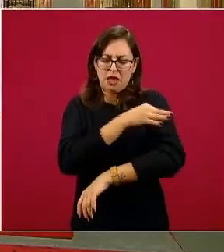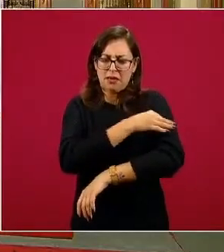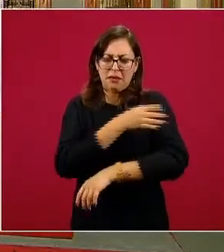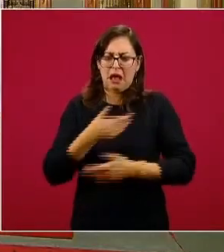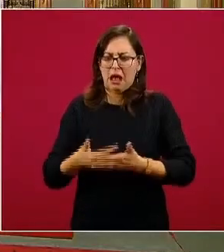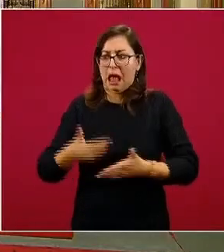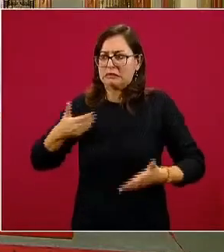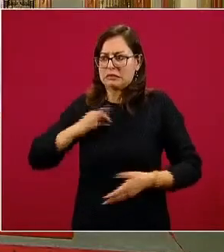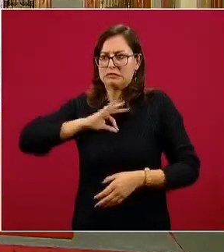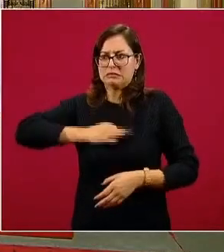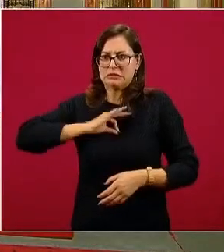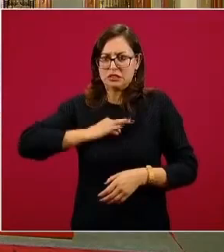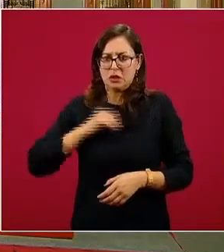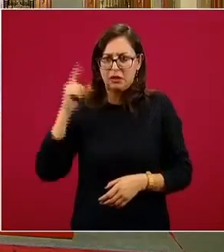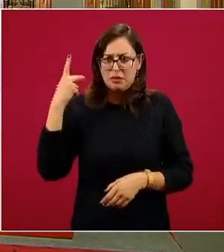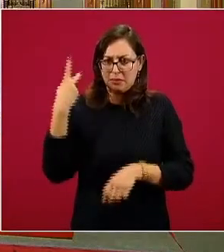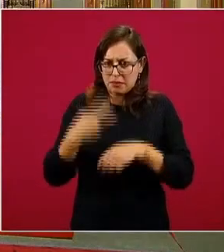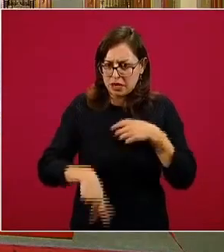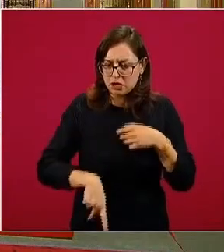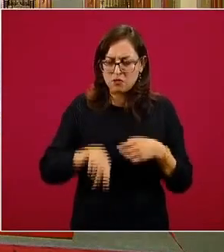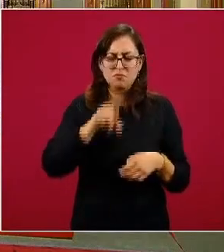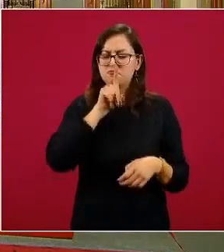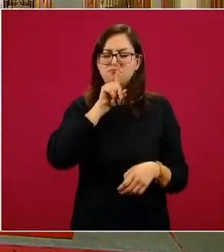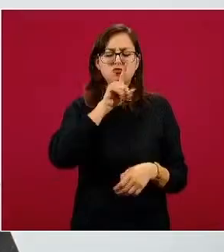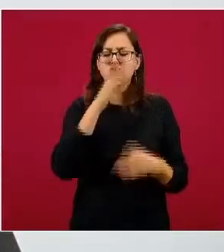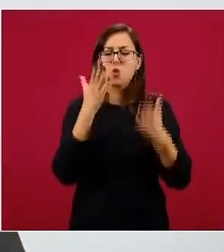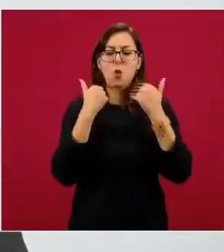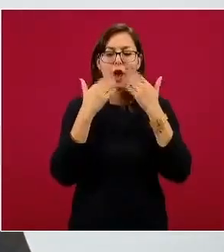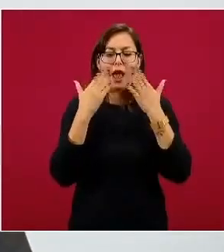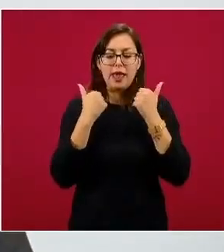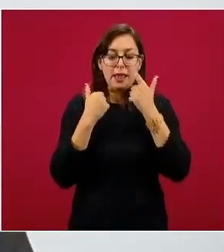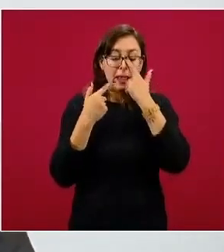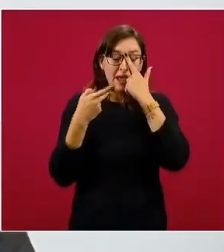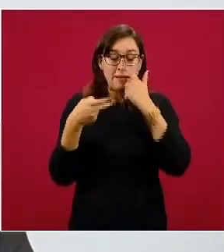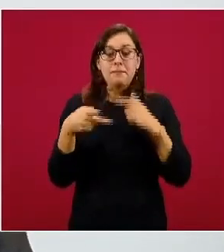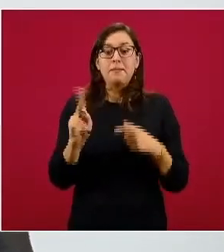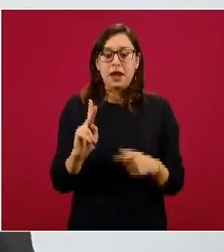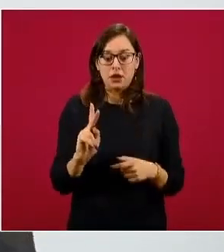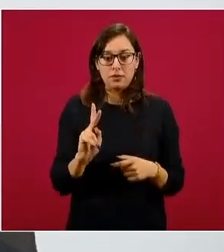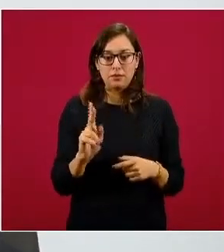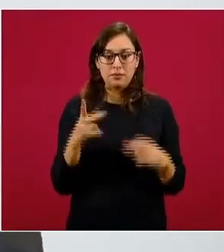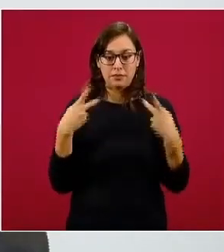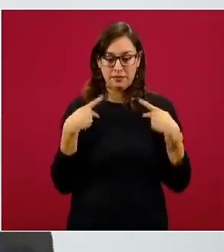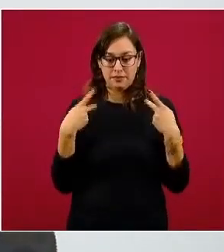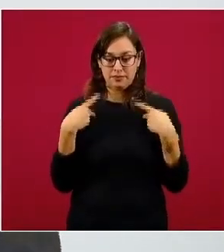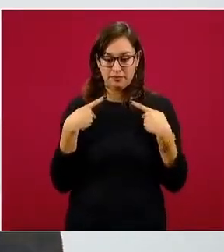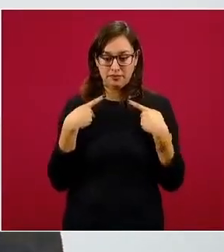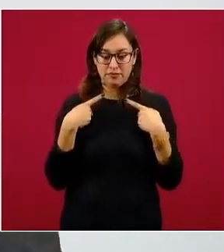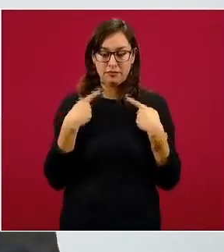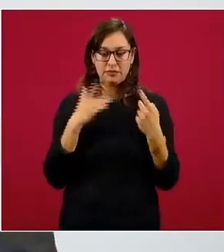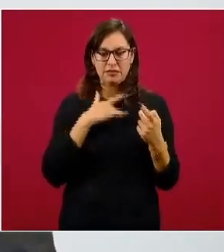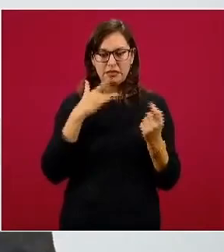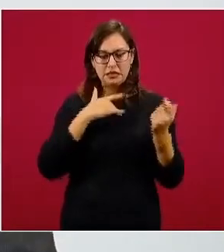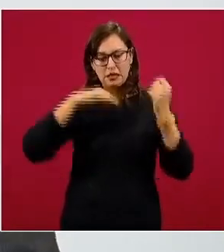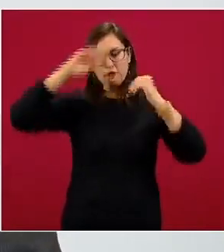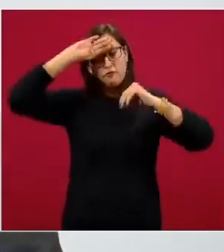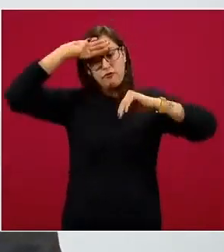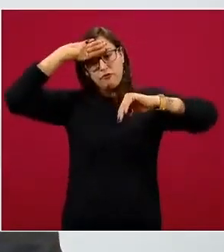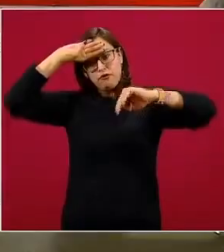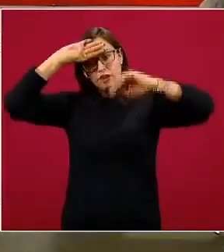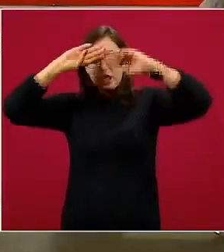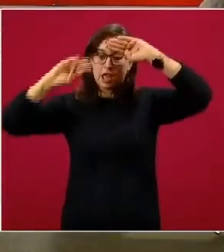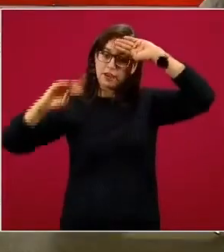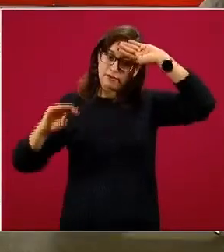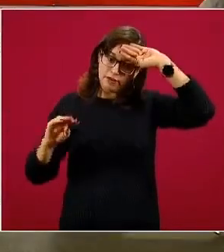infección previa. No es esa la razón. La razón principal es si la persona desarrollara fiebre, por ejemplo, al